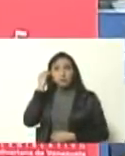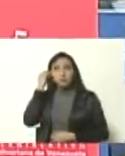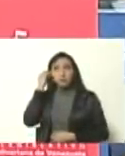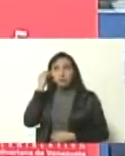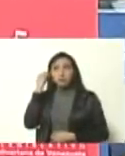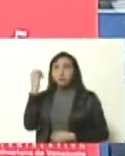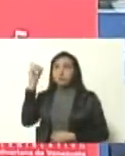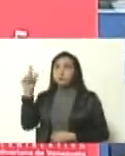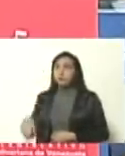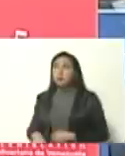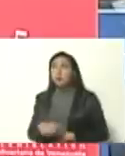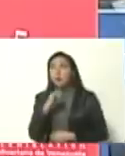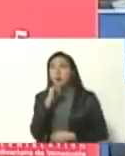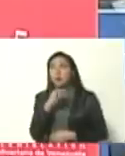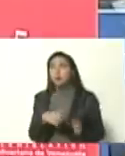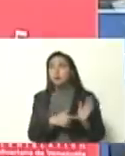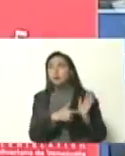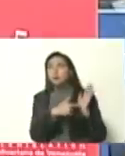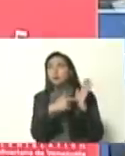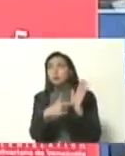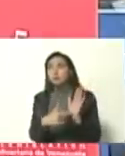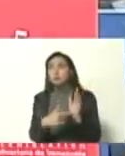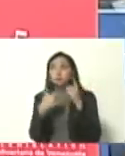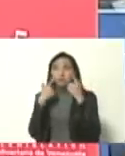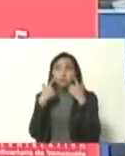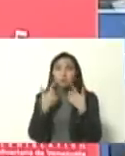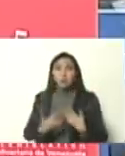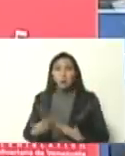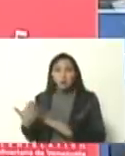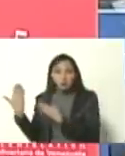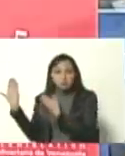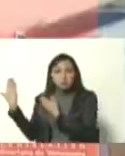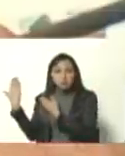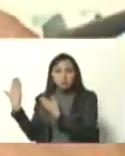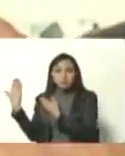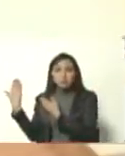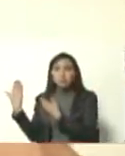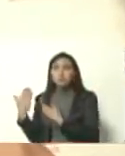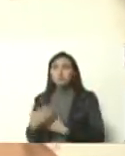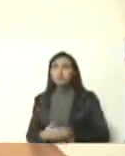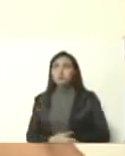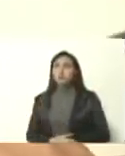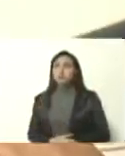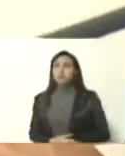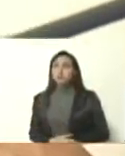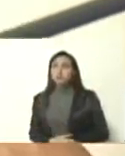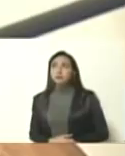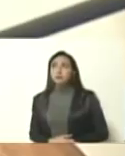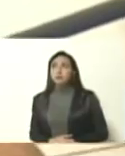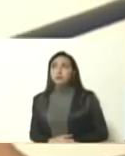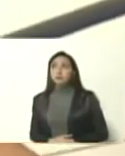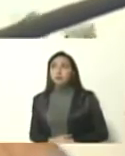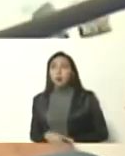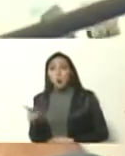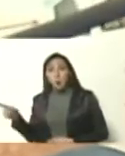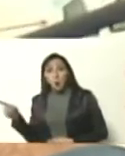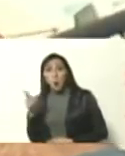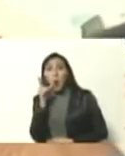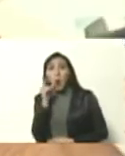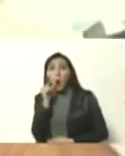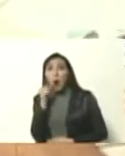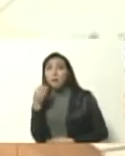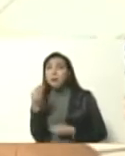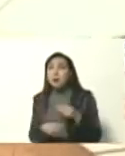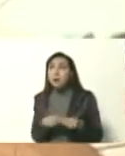este ampograma. Luego vamos a verlo en su totalidad. Pero la relación de Mariano José Ugarte Pelayo con la